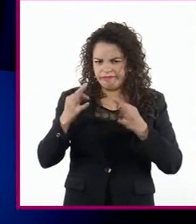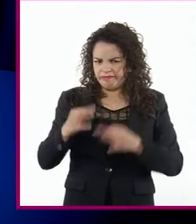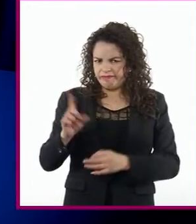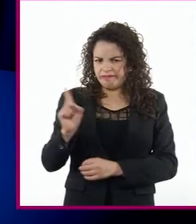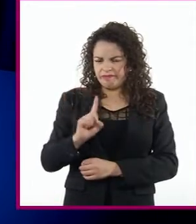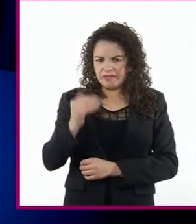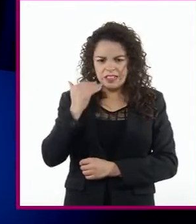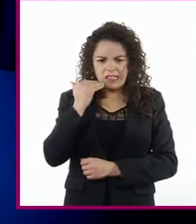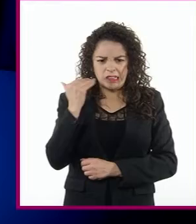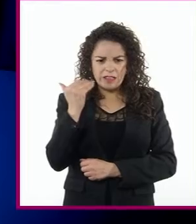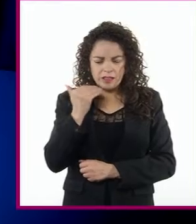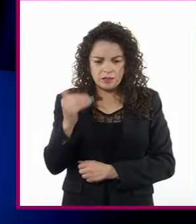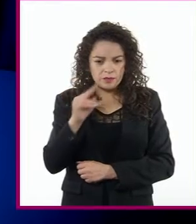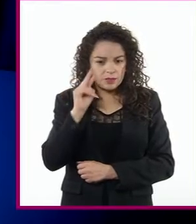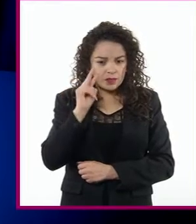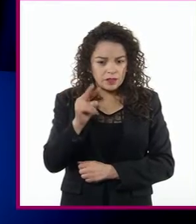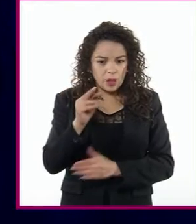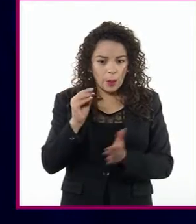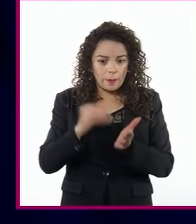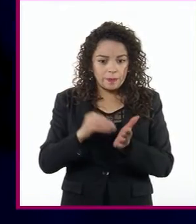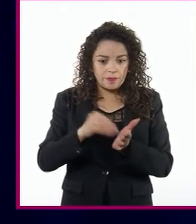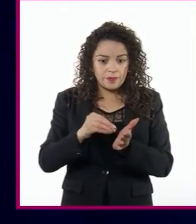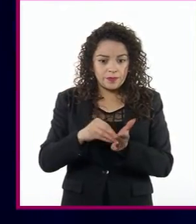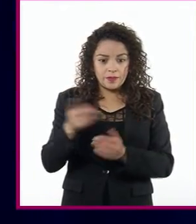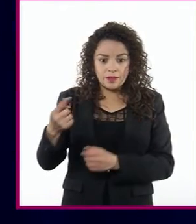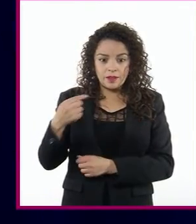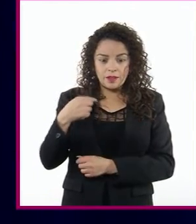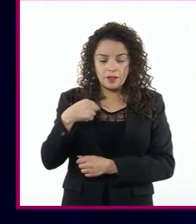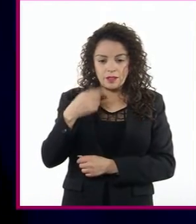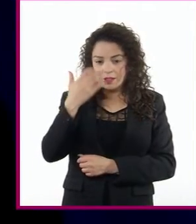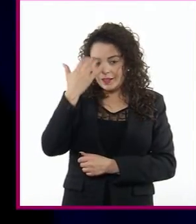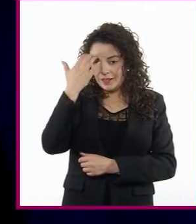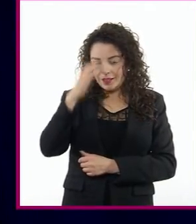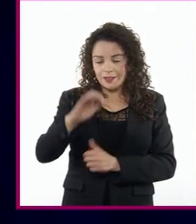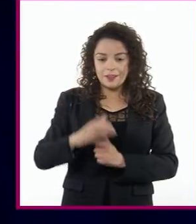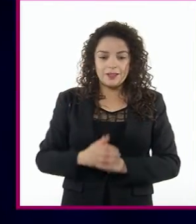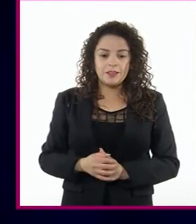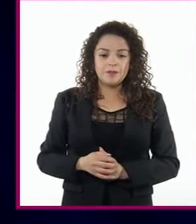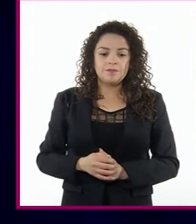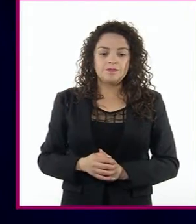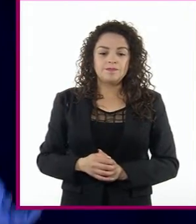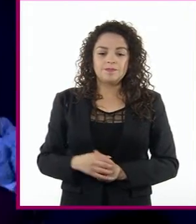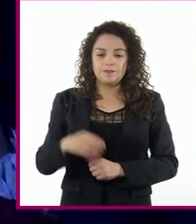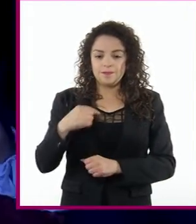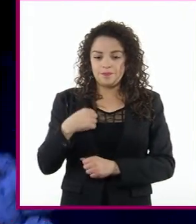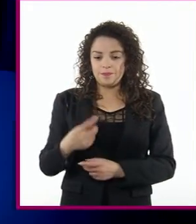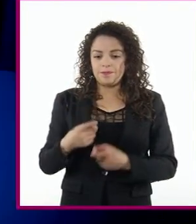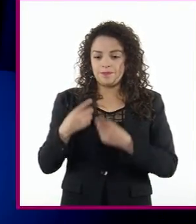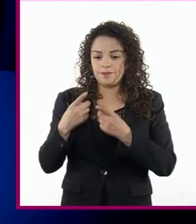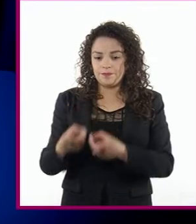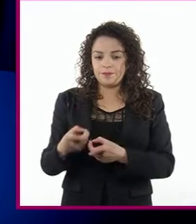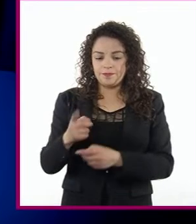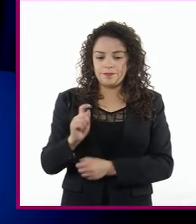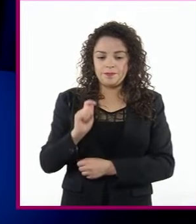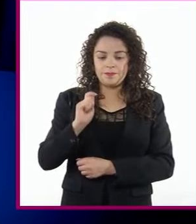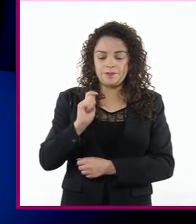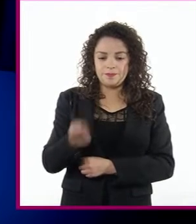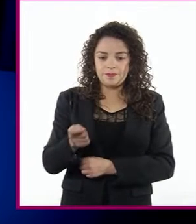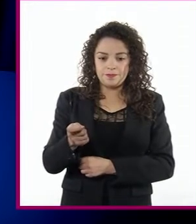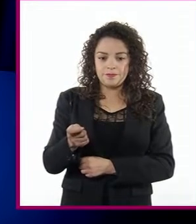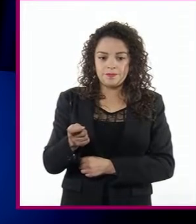nota que aún no me conoce. No. Yo le daré marchar como es